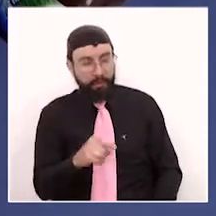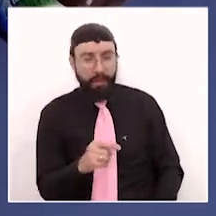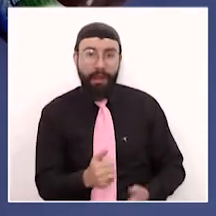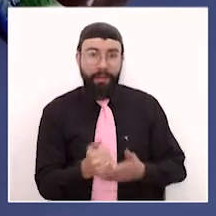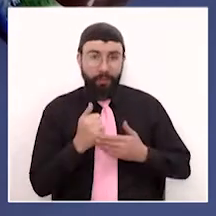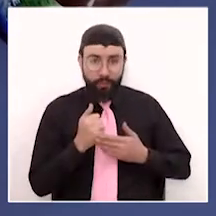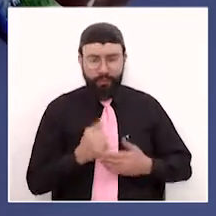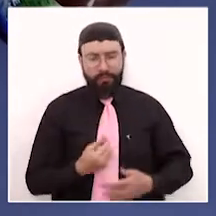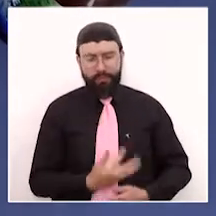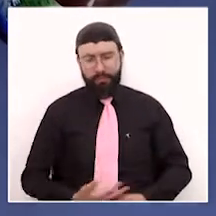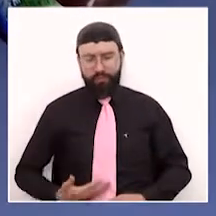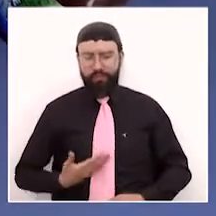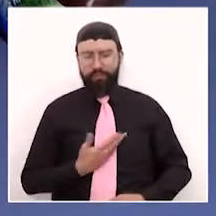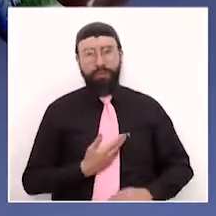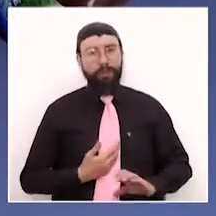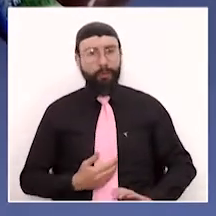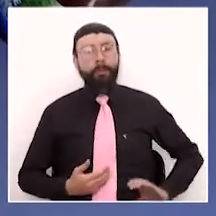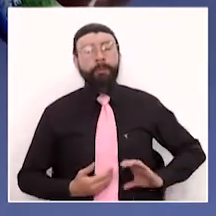colon.